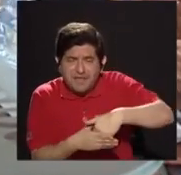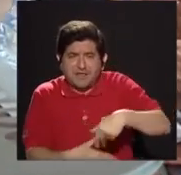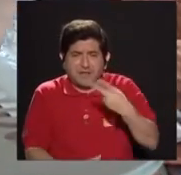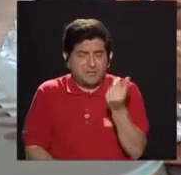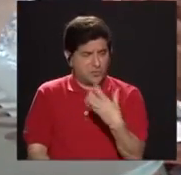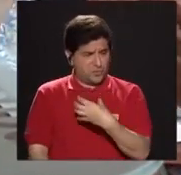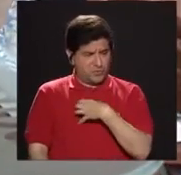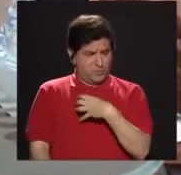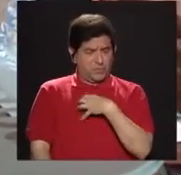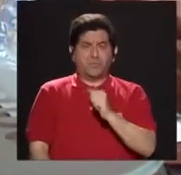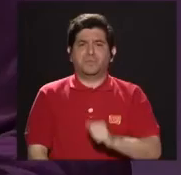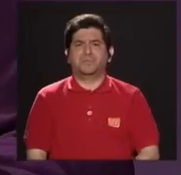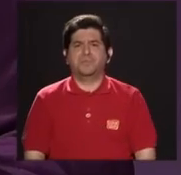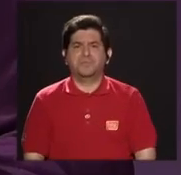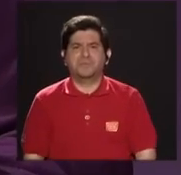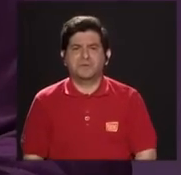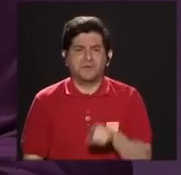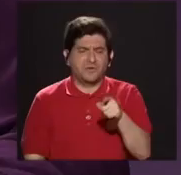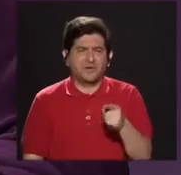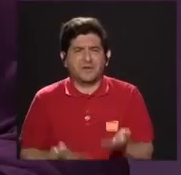recursos propios, pero los personales.